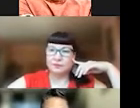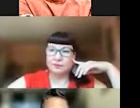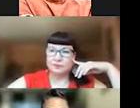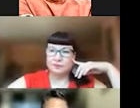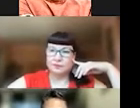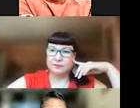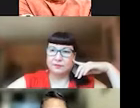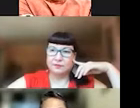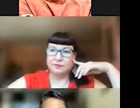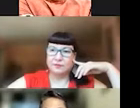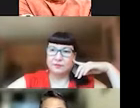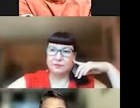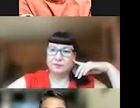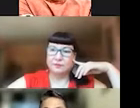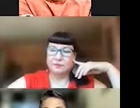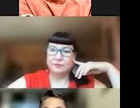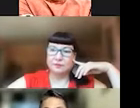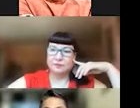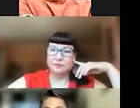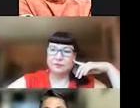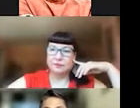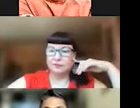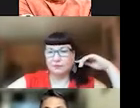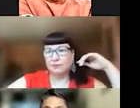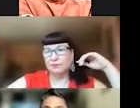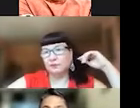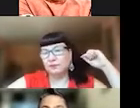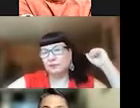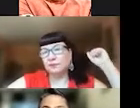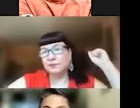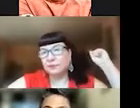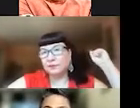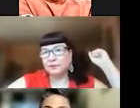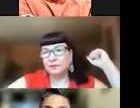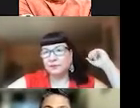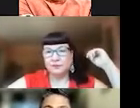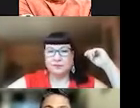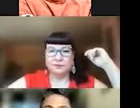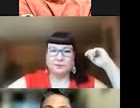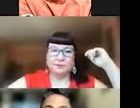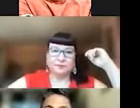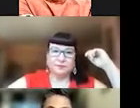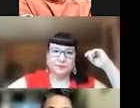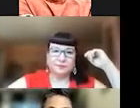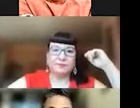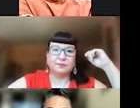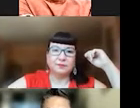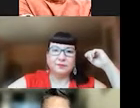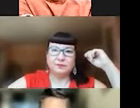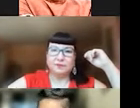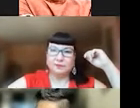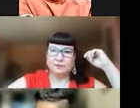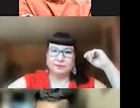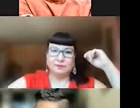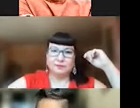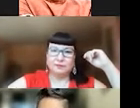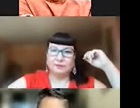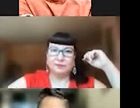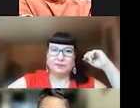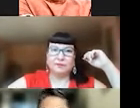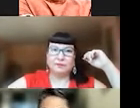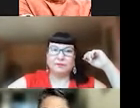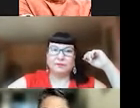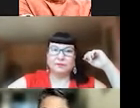esa felicidad de haber podido estar relación y aprender de él de aigües train